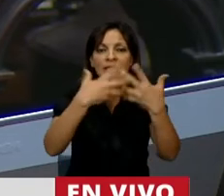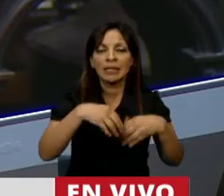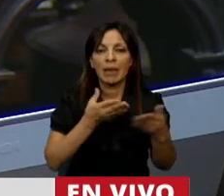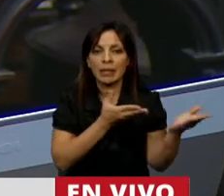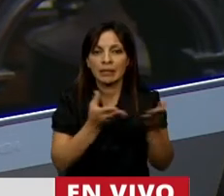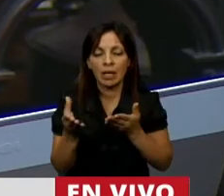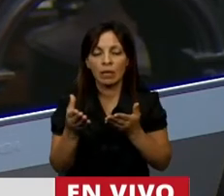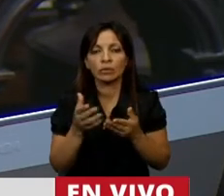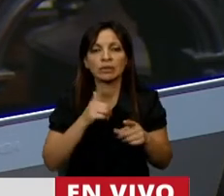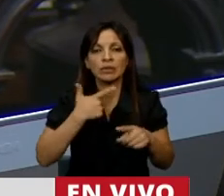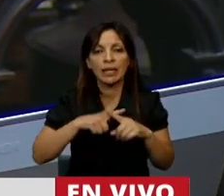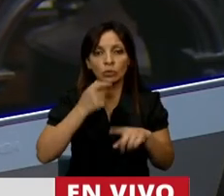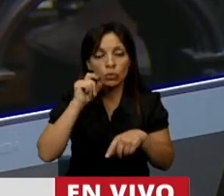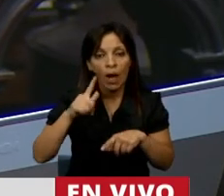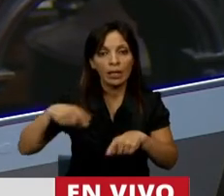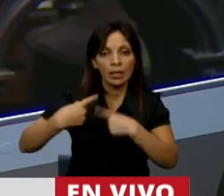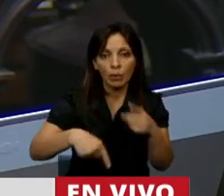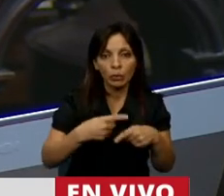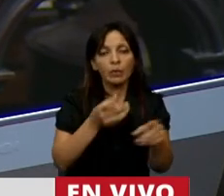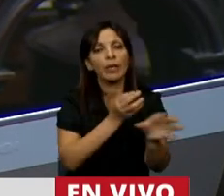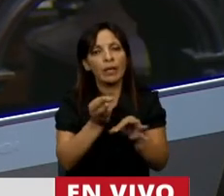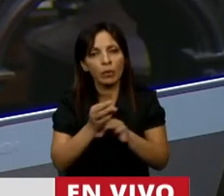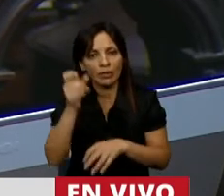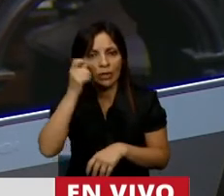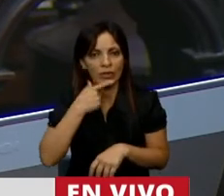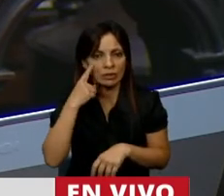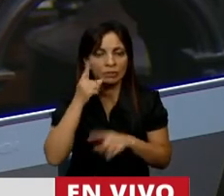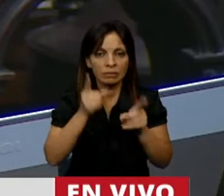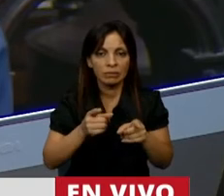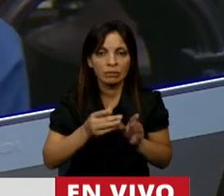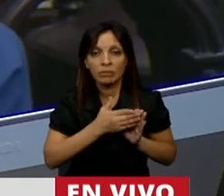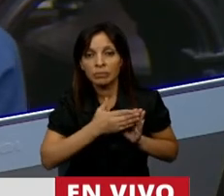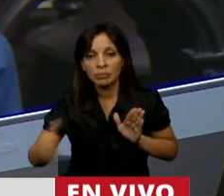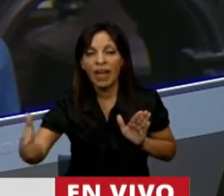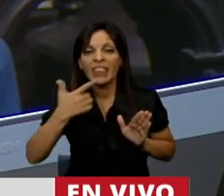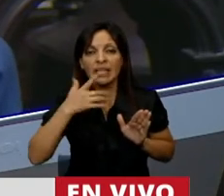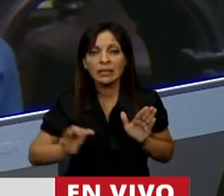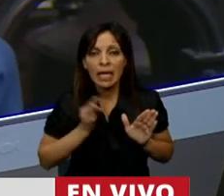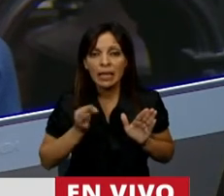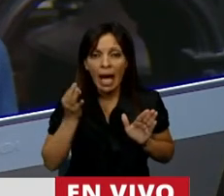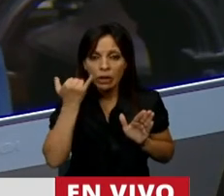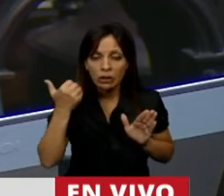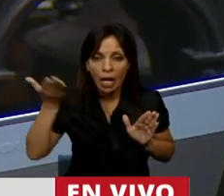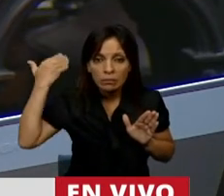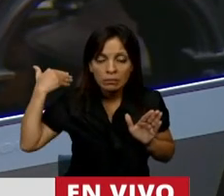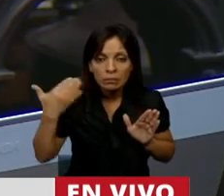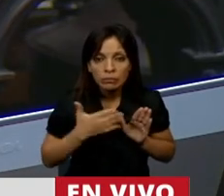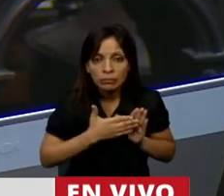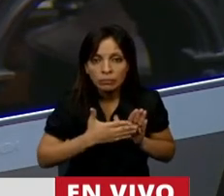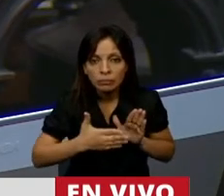Salud Sexual, Reproductiva y Educación Sexual. 17 años han pasado. 17